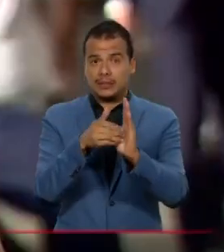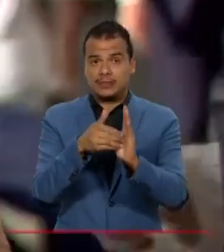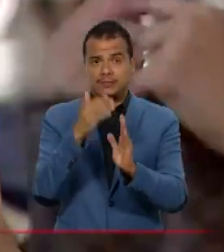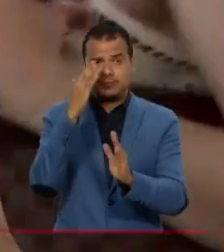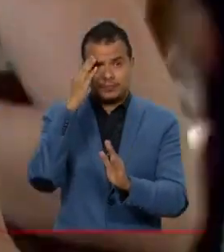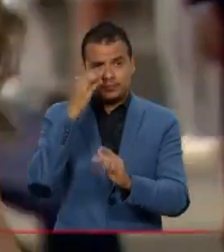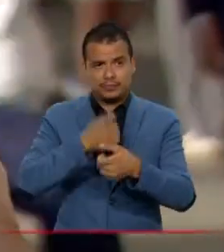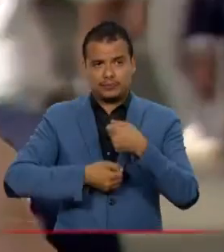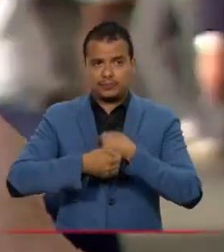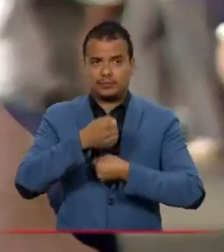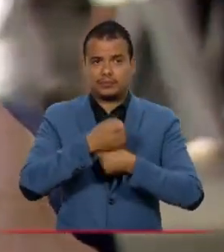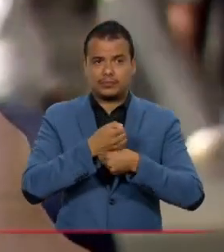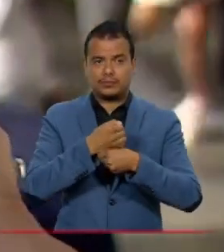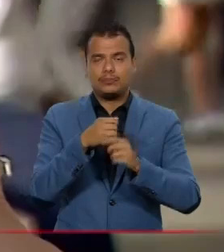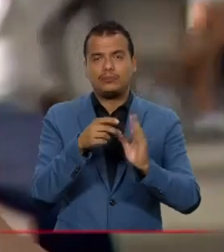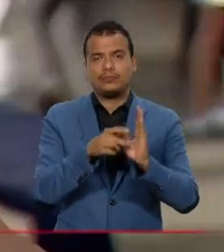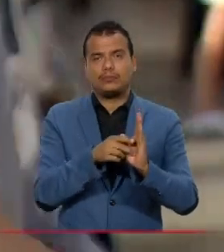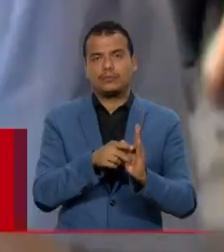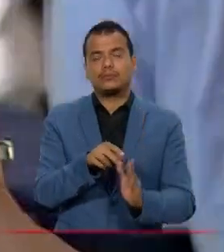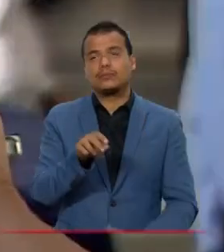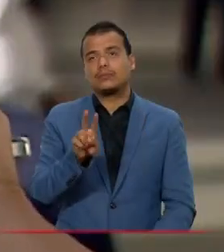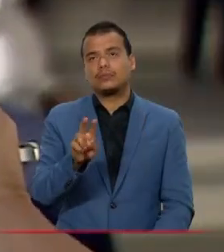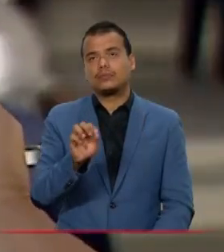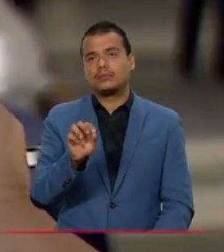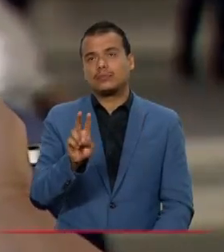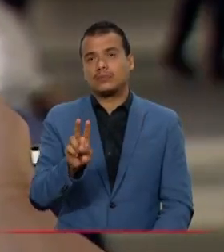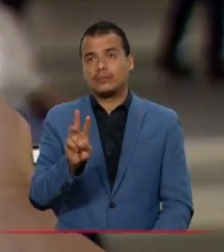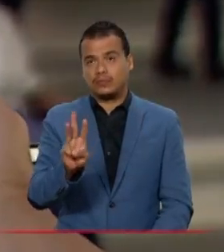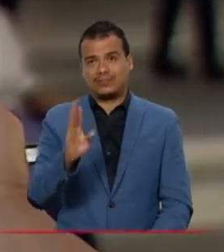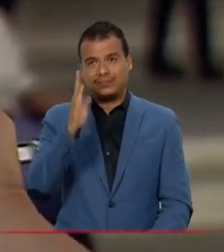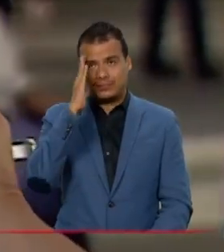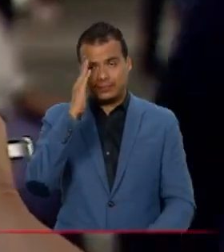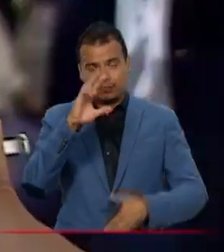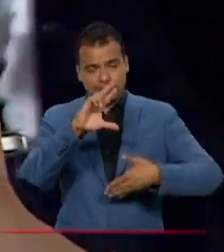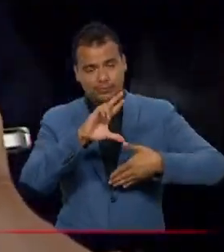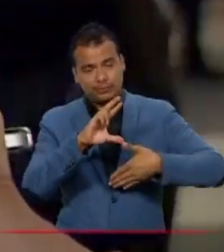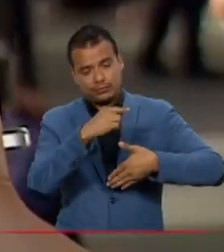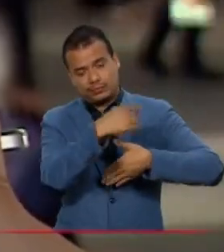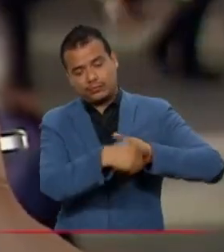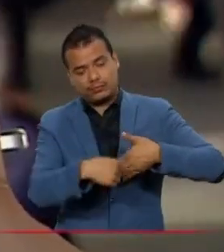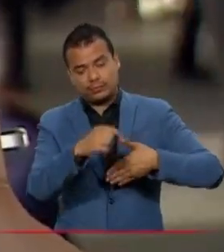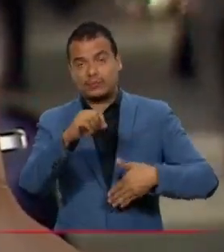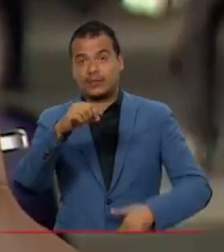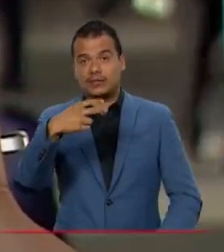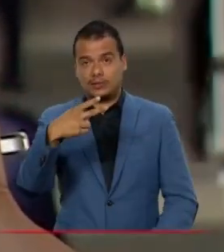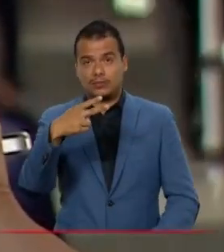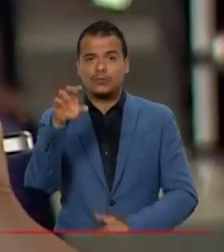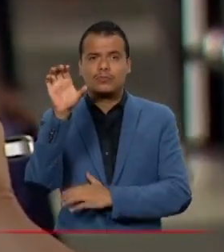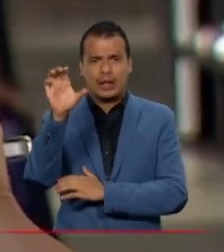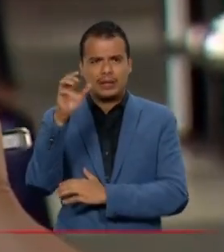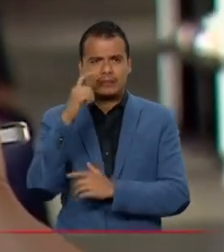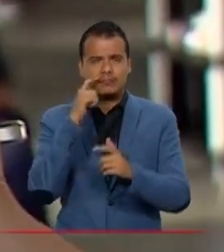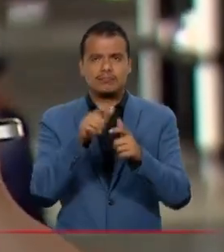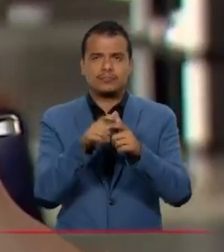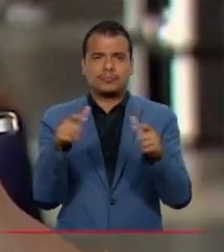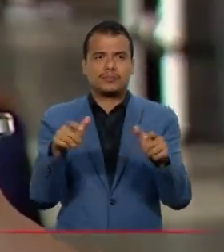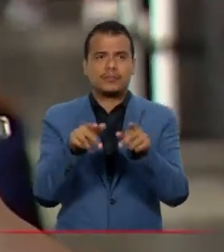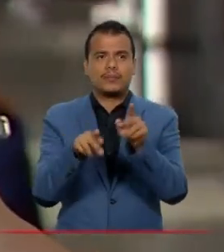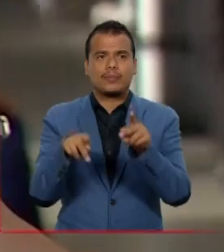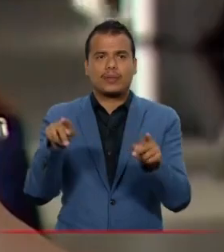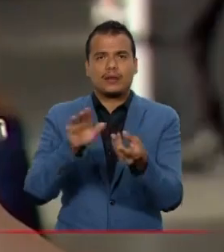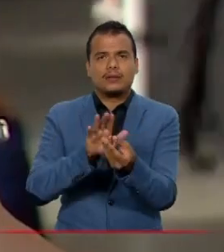año pasado nos convertimos en el segundo país de América Latina con mayor número de desplazados por